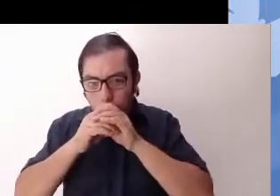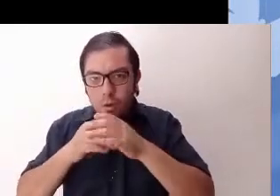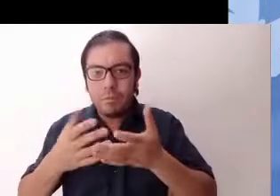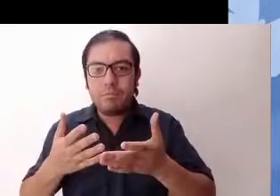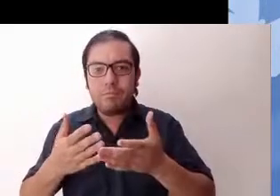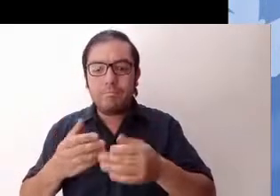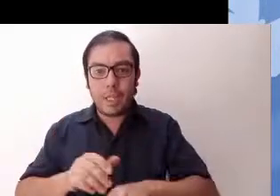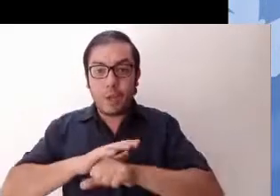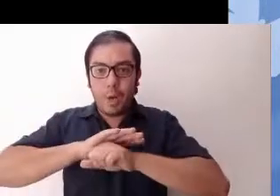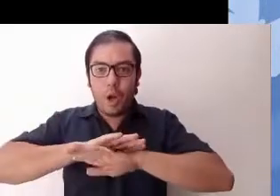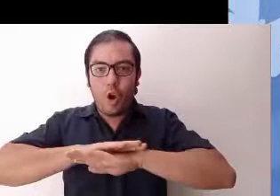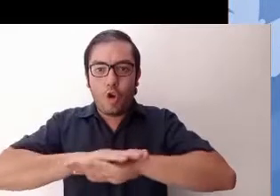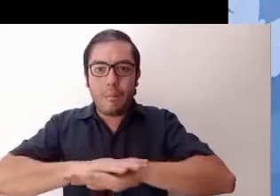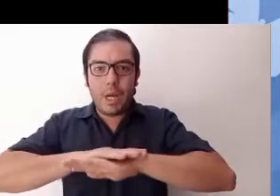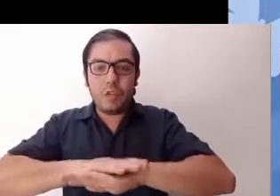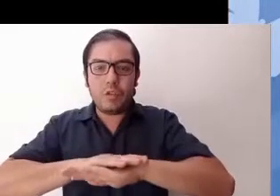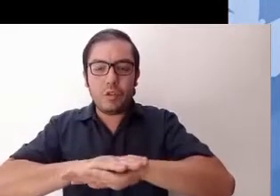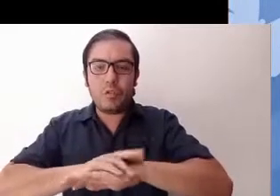compresiones por minuto.